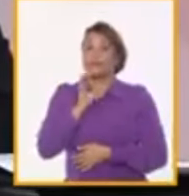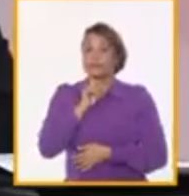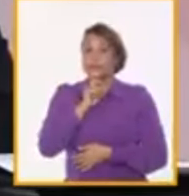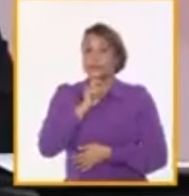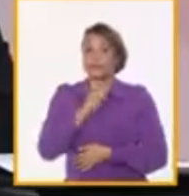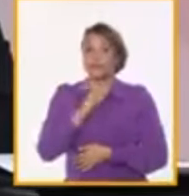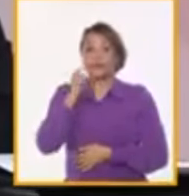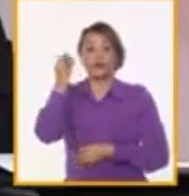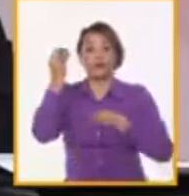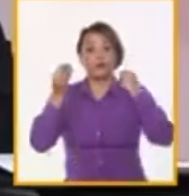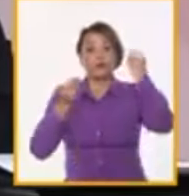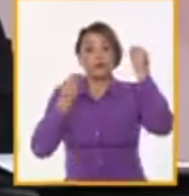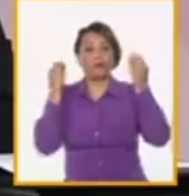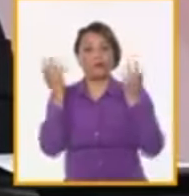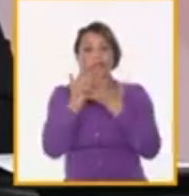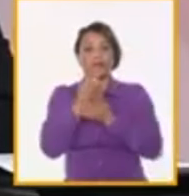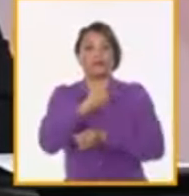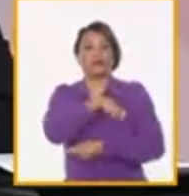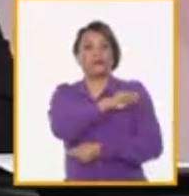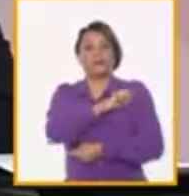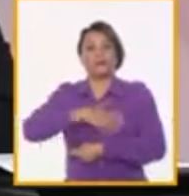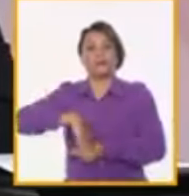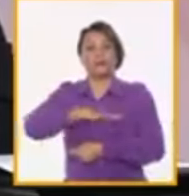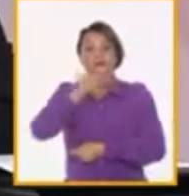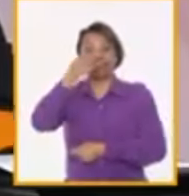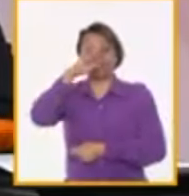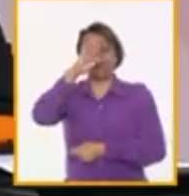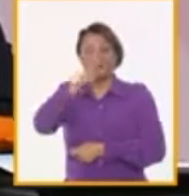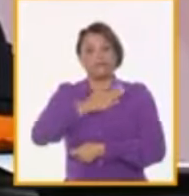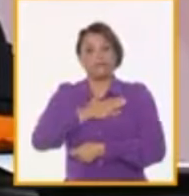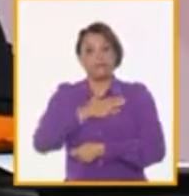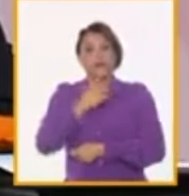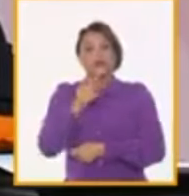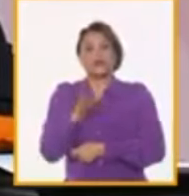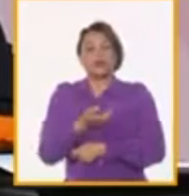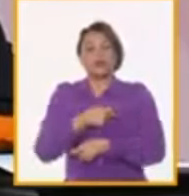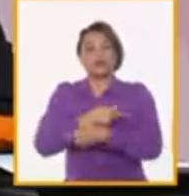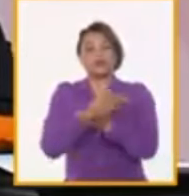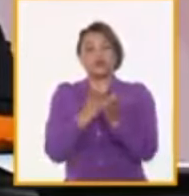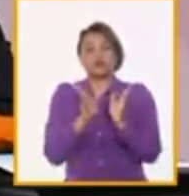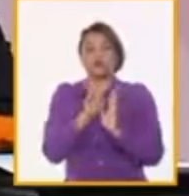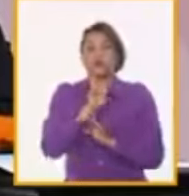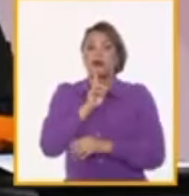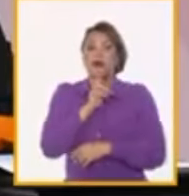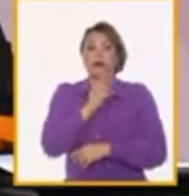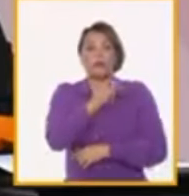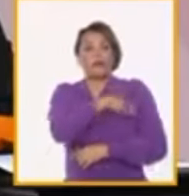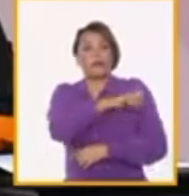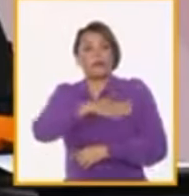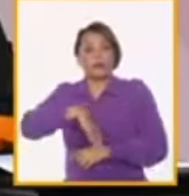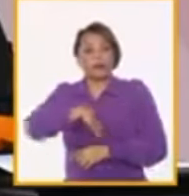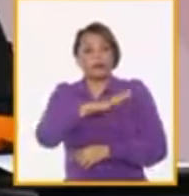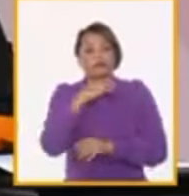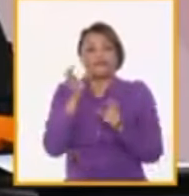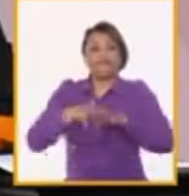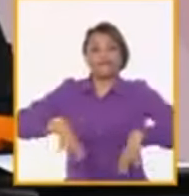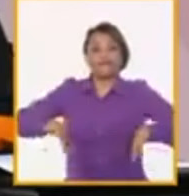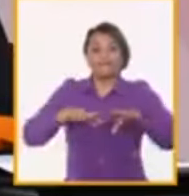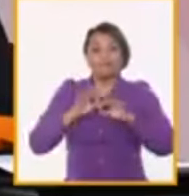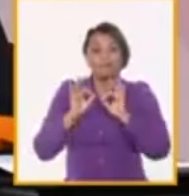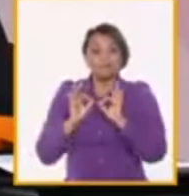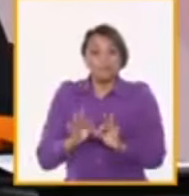todo nuestro pueblo. Y sobre ese particular, el abasto de agua a la población, la situación que hoy tenemos con